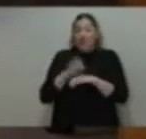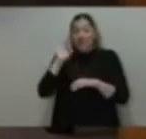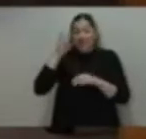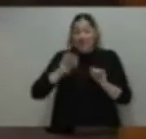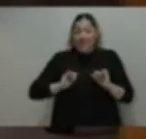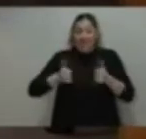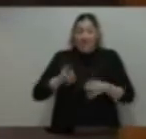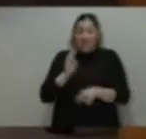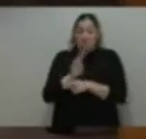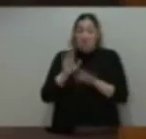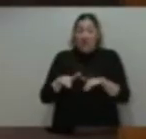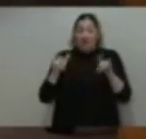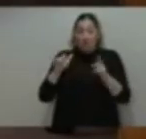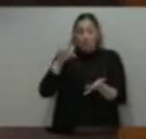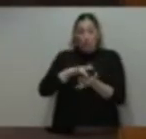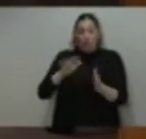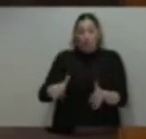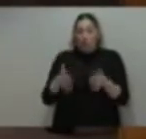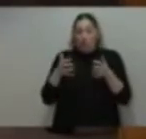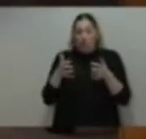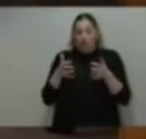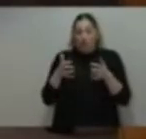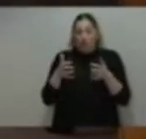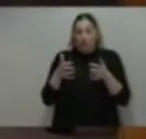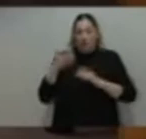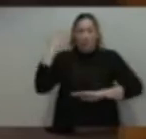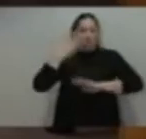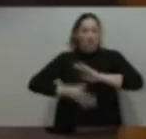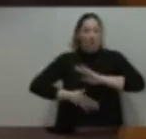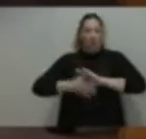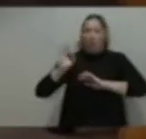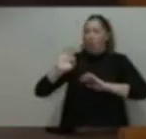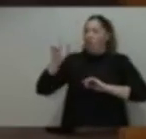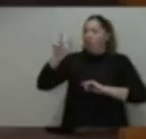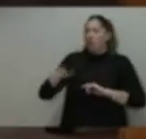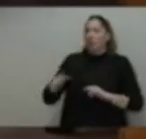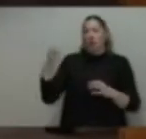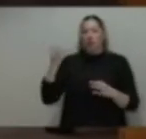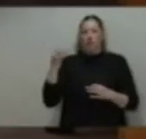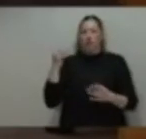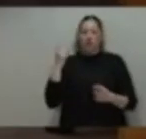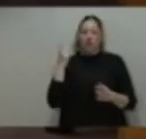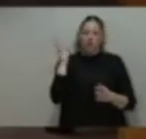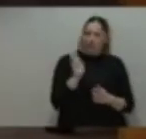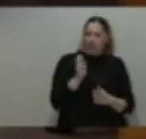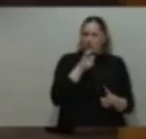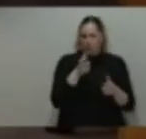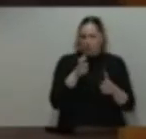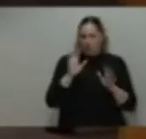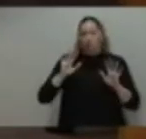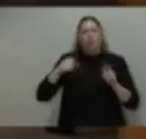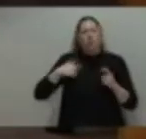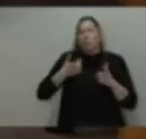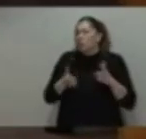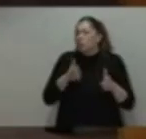este Parlamento aprobadas sin que se tenga que cumplir ningún plazo ni nadie tenga que venir a reprochárselo. Pero no se lo reprocho. No vengo aquí a